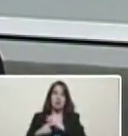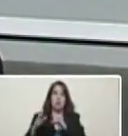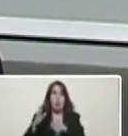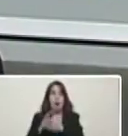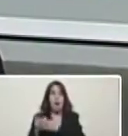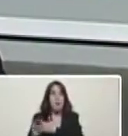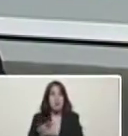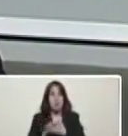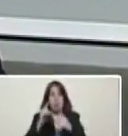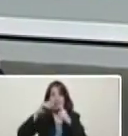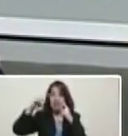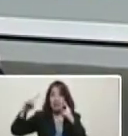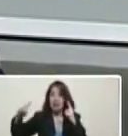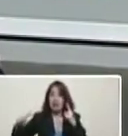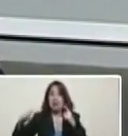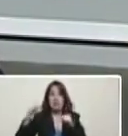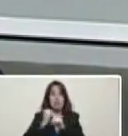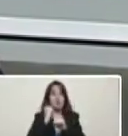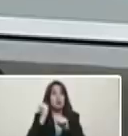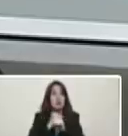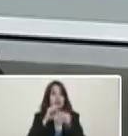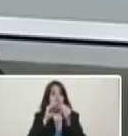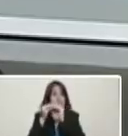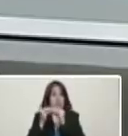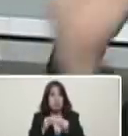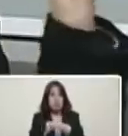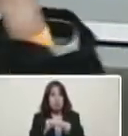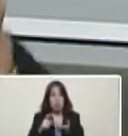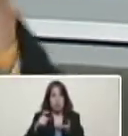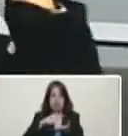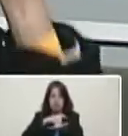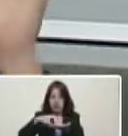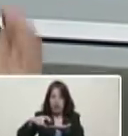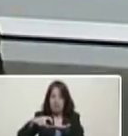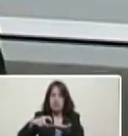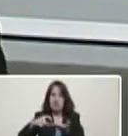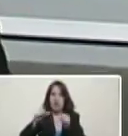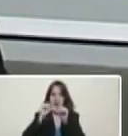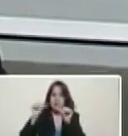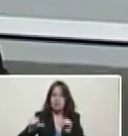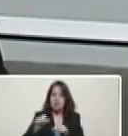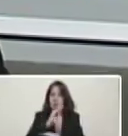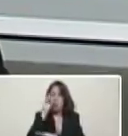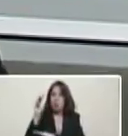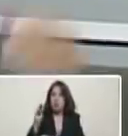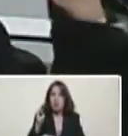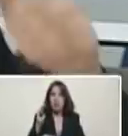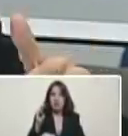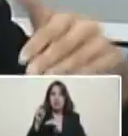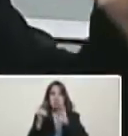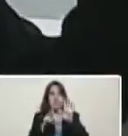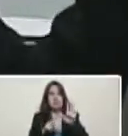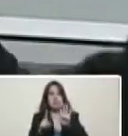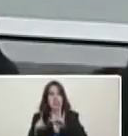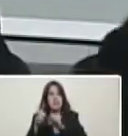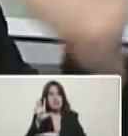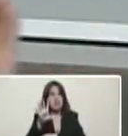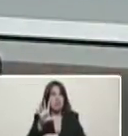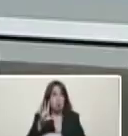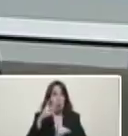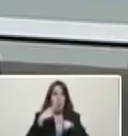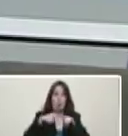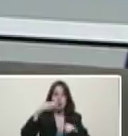de energía eléctrica estamos trabajando la reparación de unas tarjetas para los sistemas de protección de la línea 765. Con los